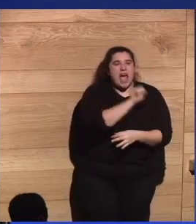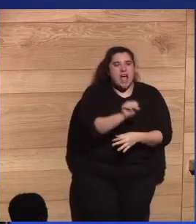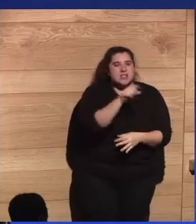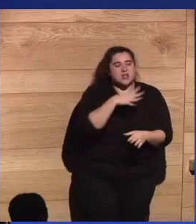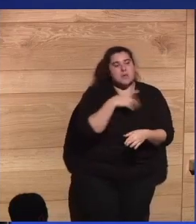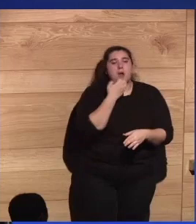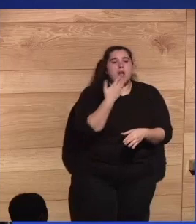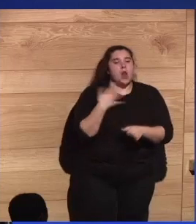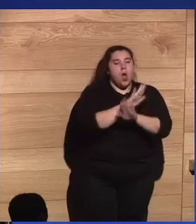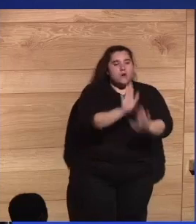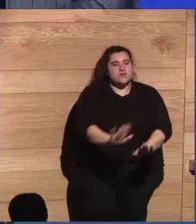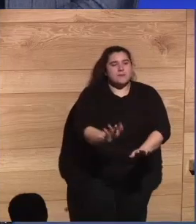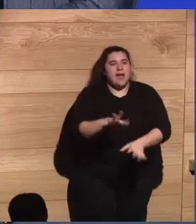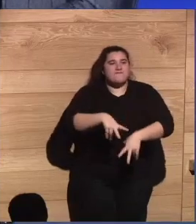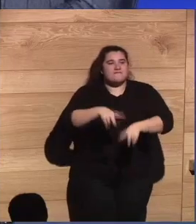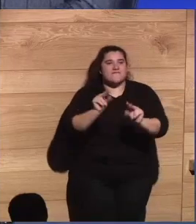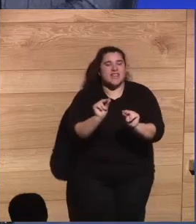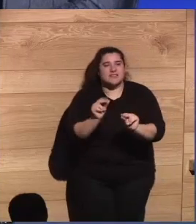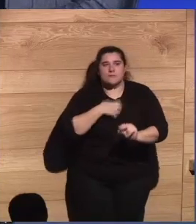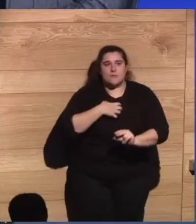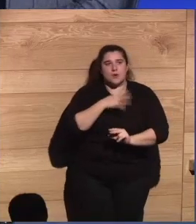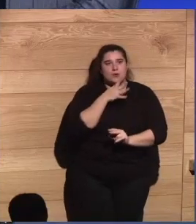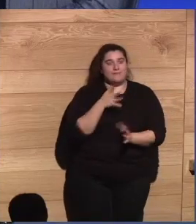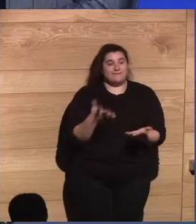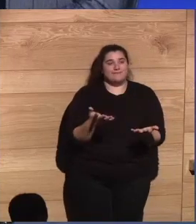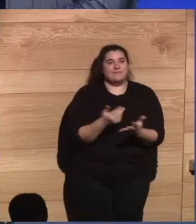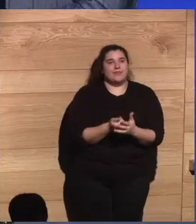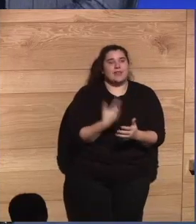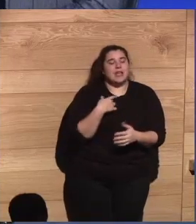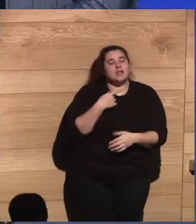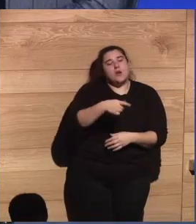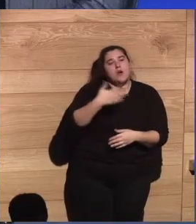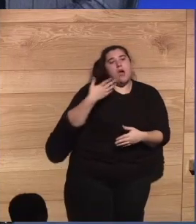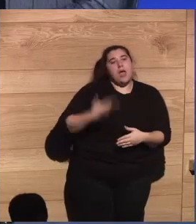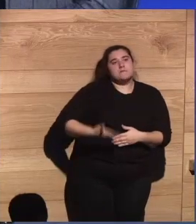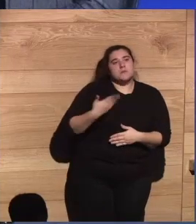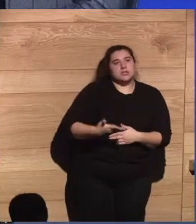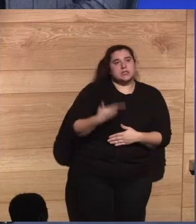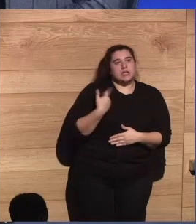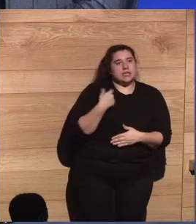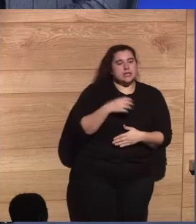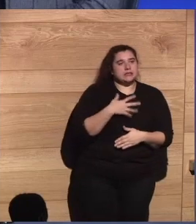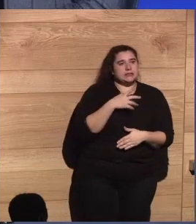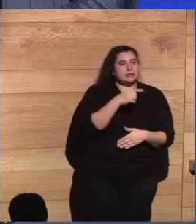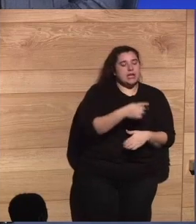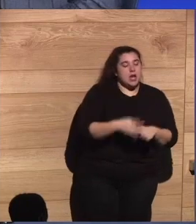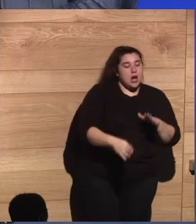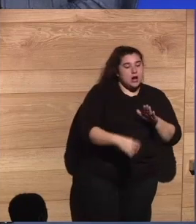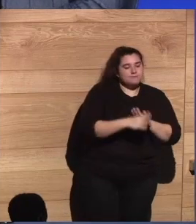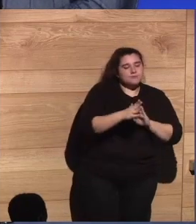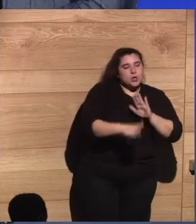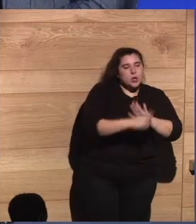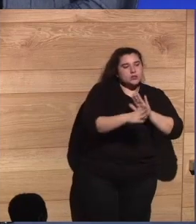terminó, Atlántida, ¿no? La tuvo que terminar Halfner, ¿no? Sí, es una lección importante también esta, ¿no? La de ser constante y